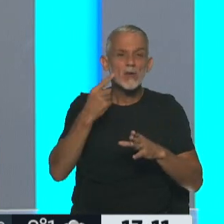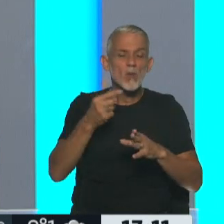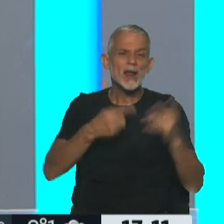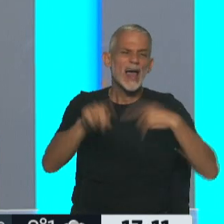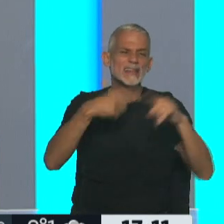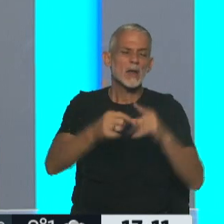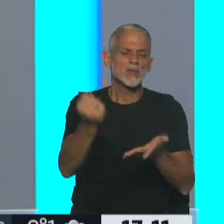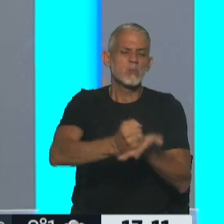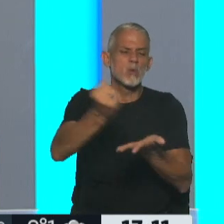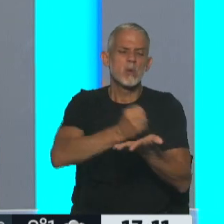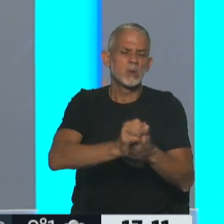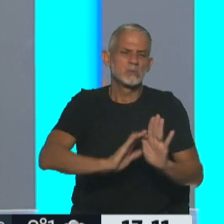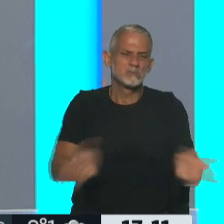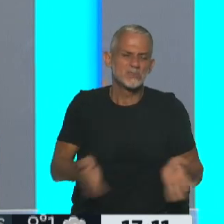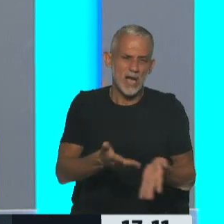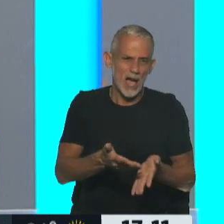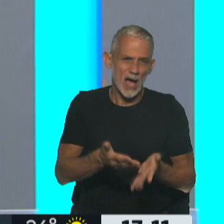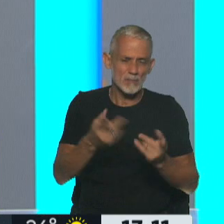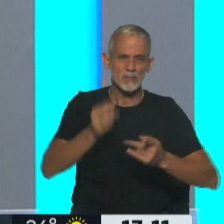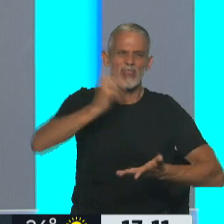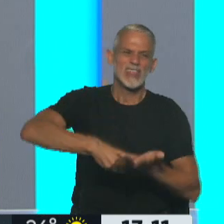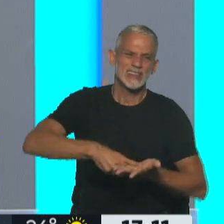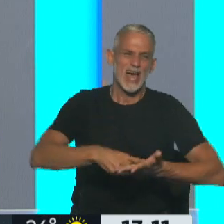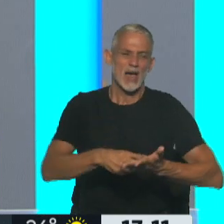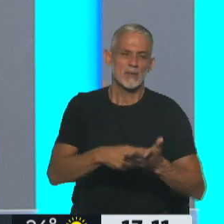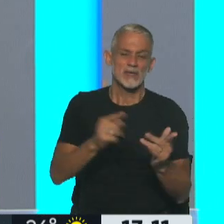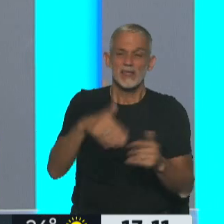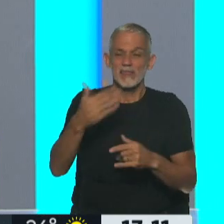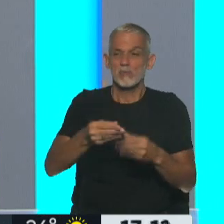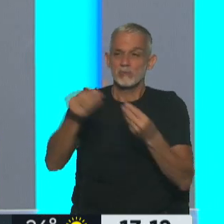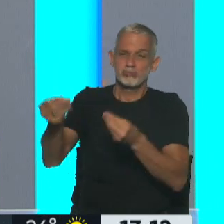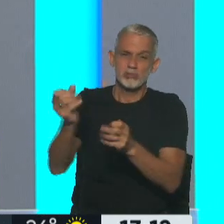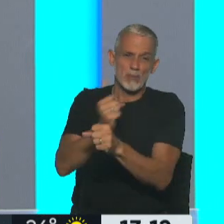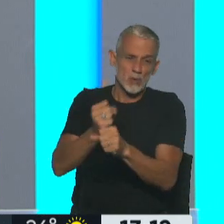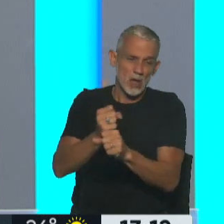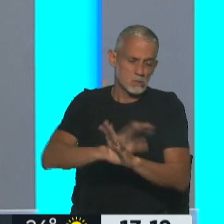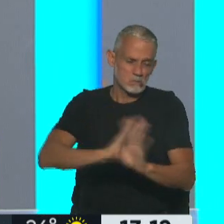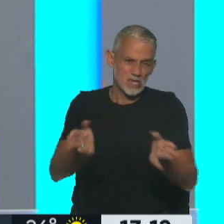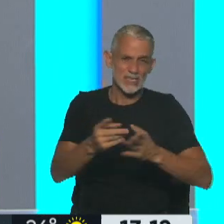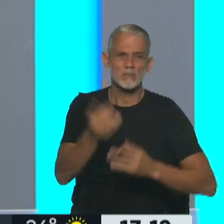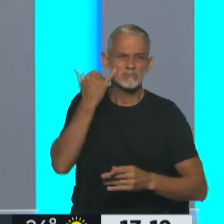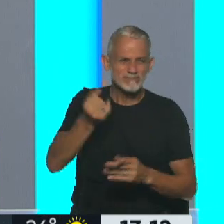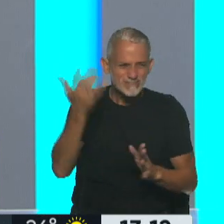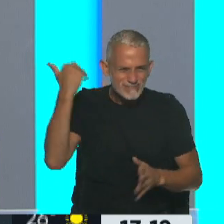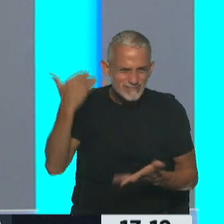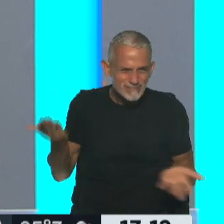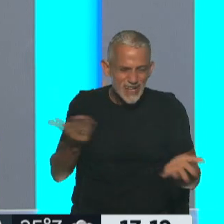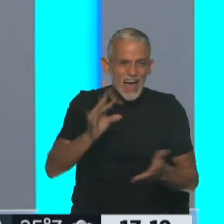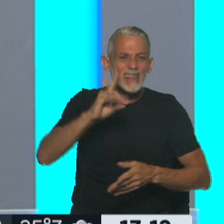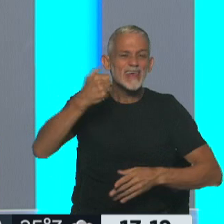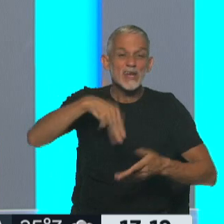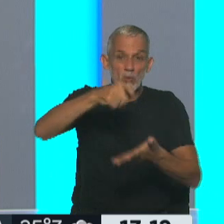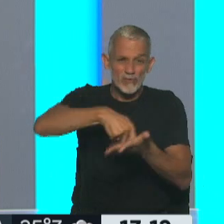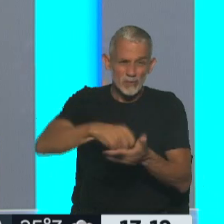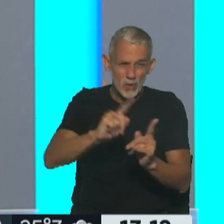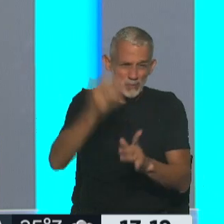trámite legislativo de el dictamen y la posterior aprobación, porque son ya DNU firmados